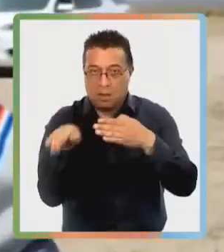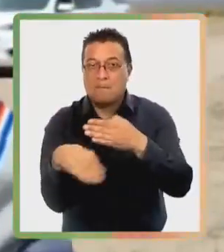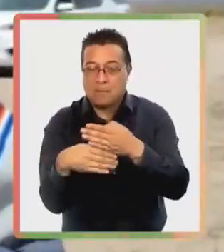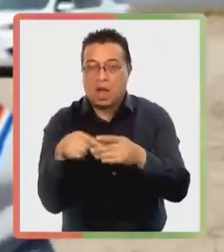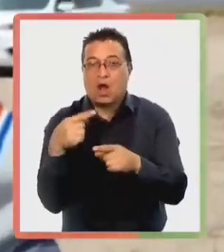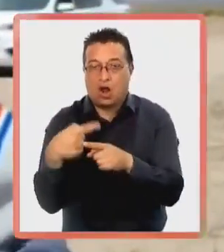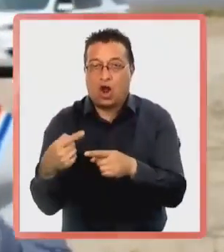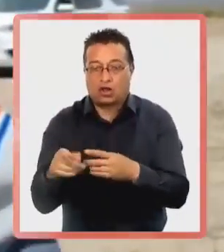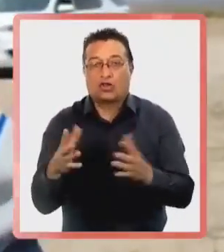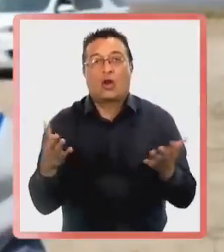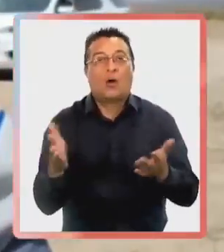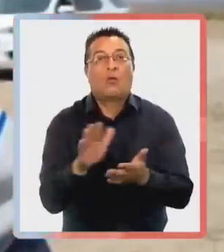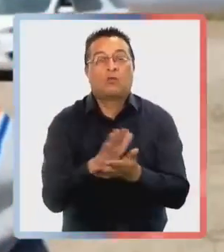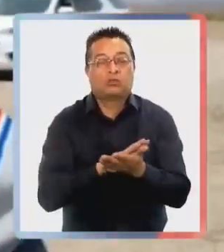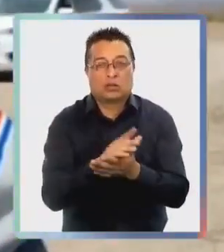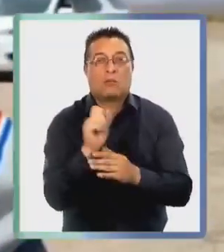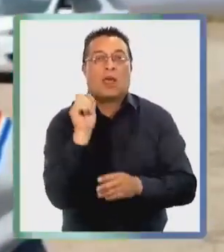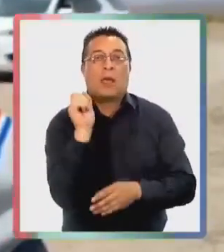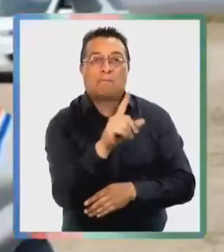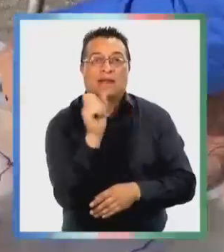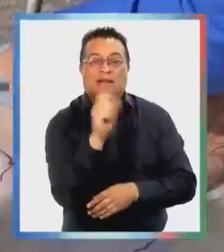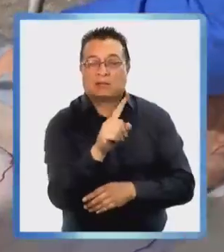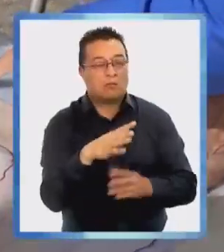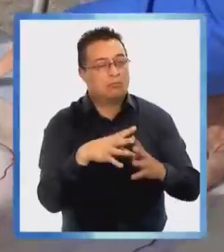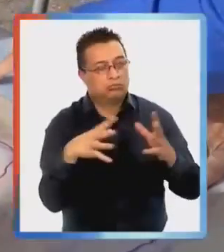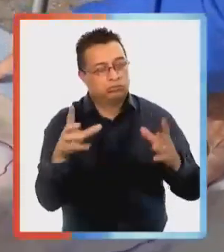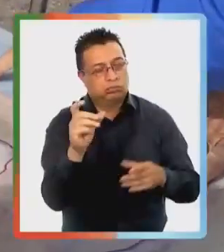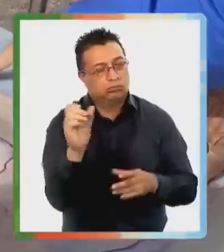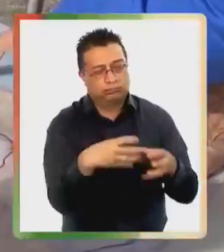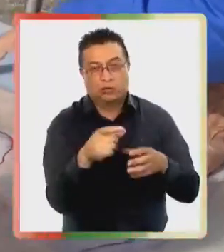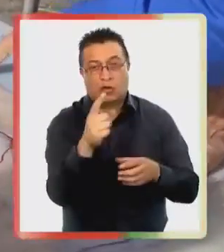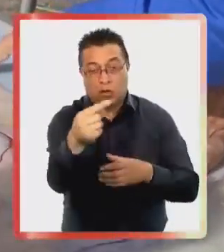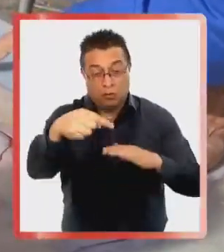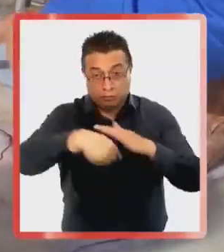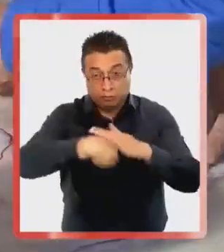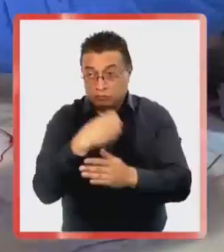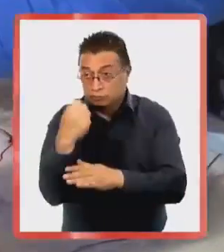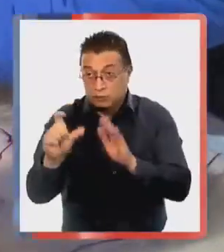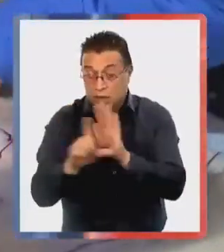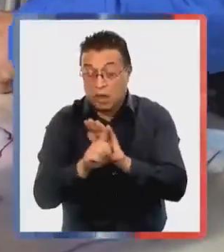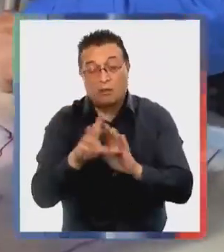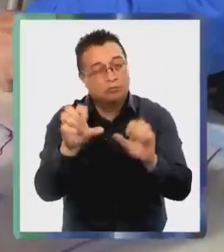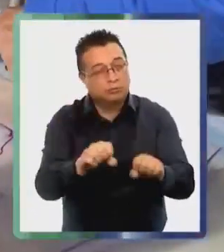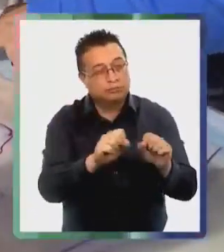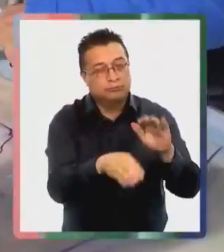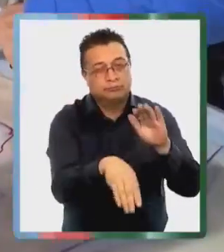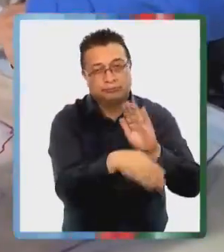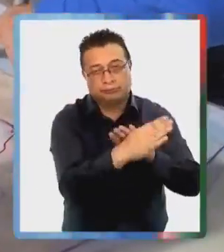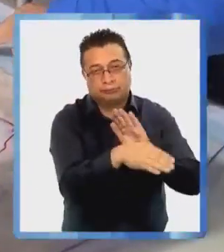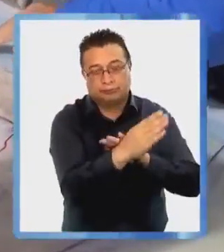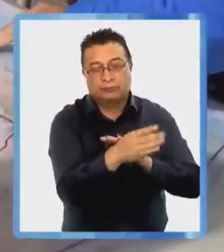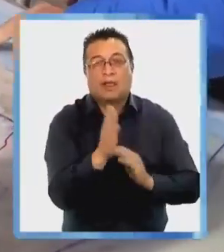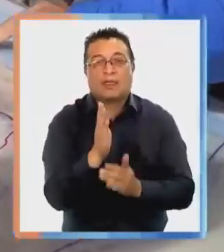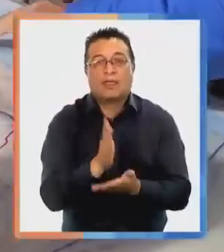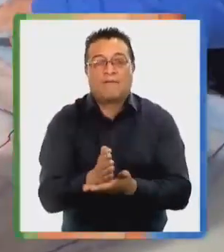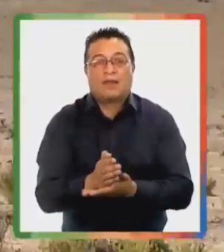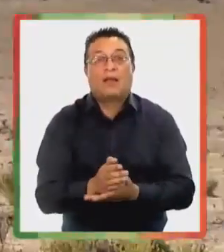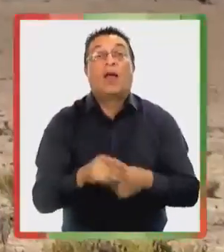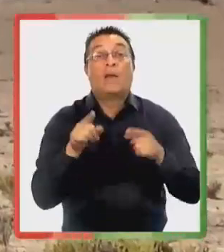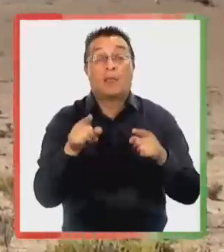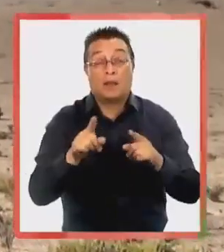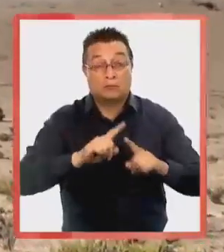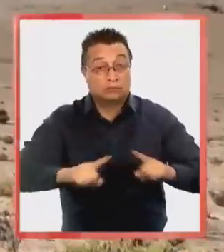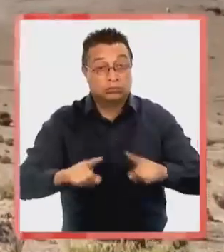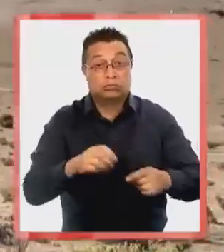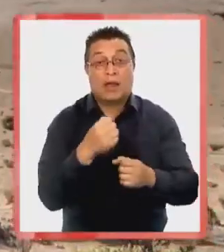masivas de quienes ingresaron por pasos no habilitados. Para realizar las funciones, el personal de ejército con apoyo de carabineros ha